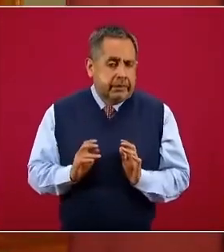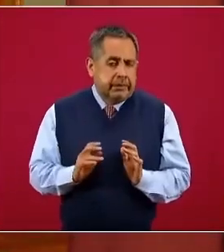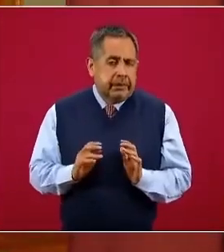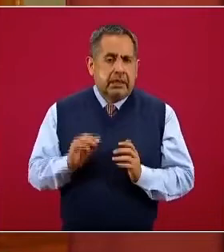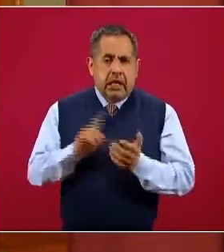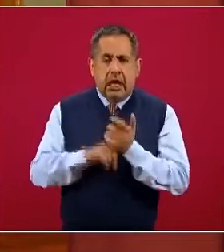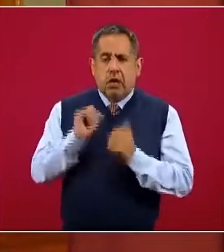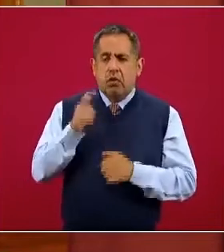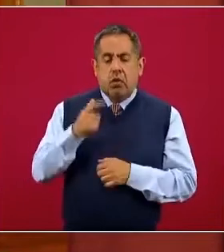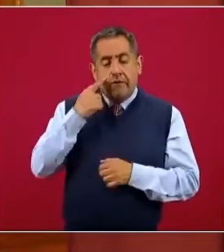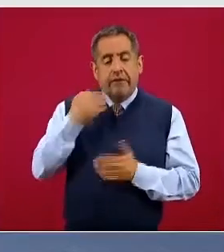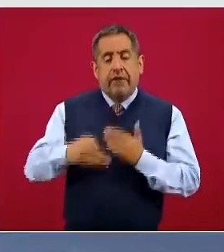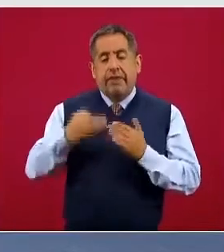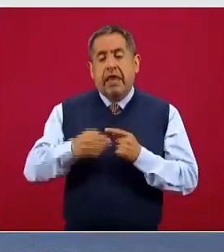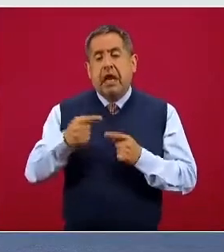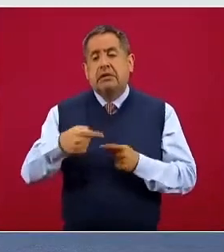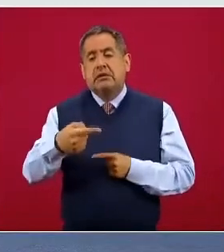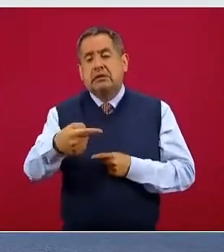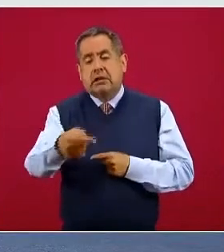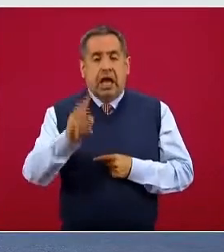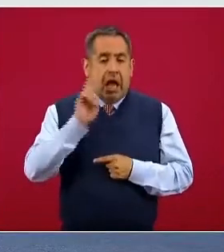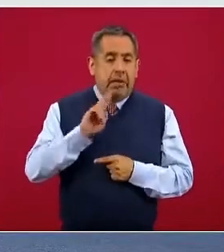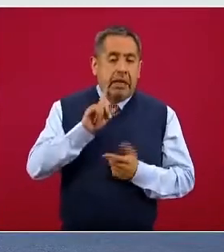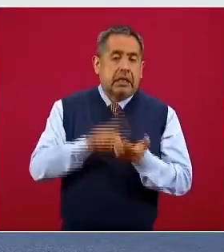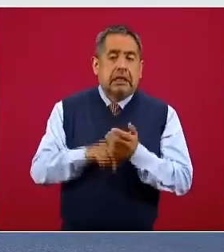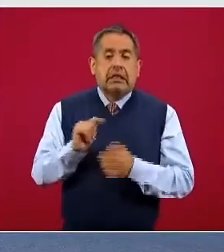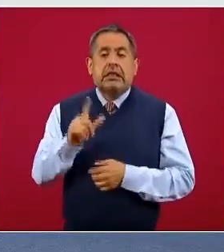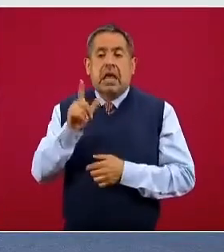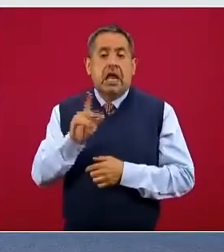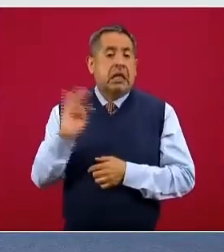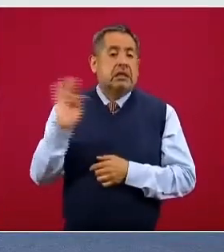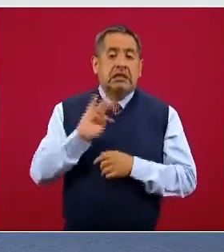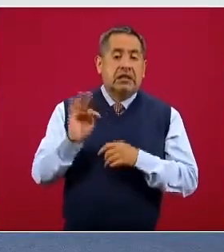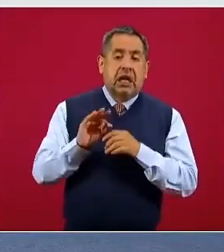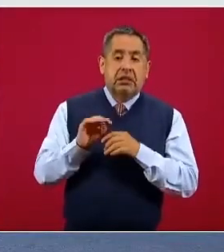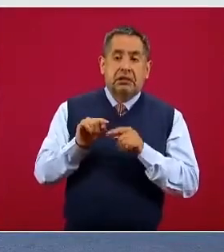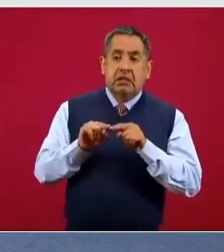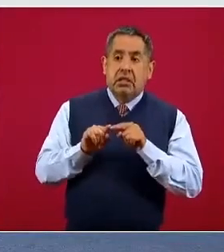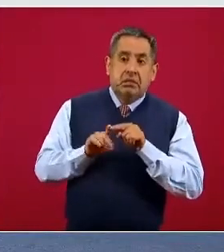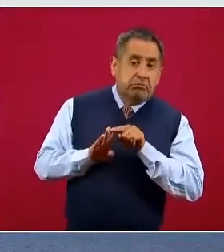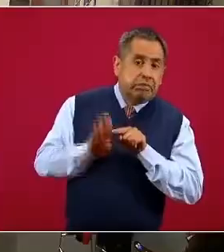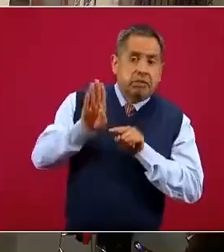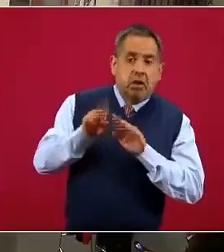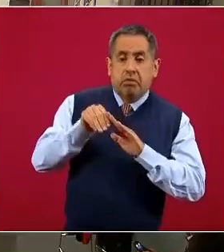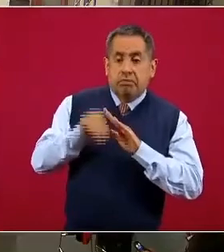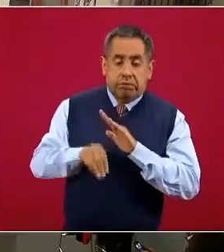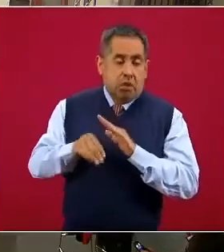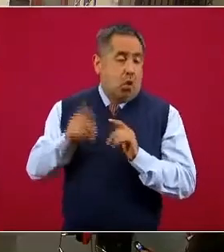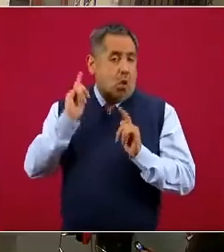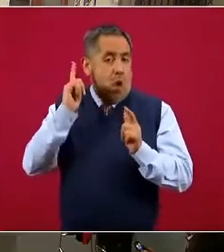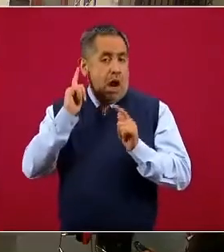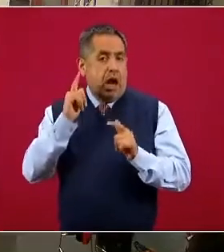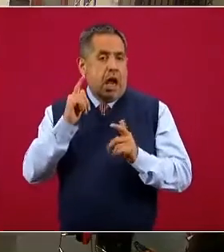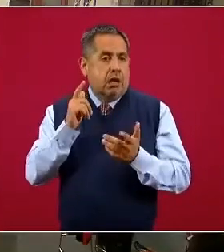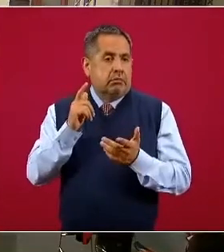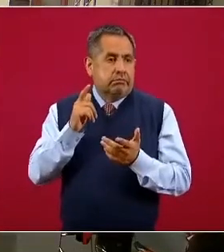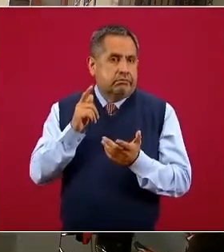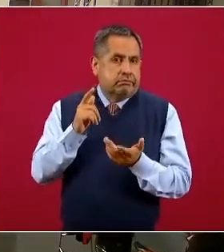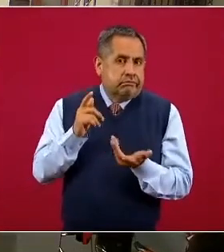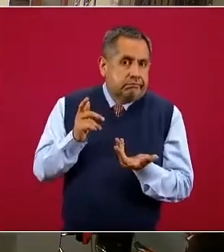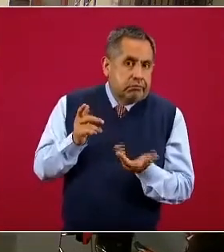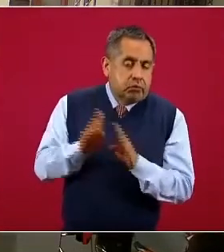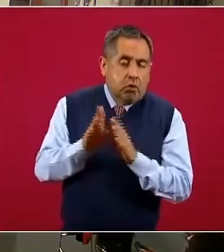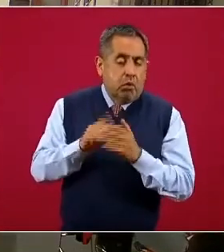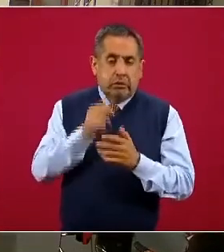tenemos algunos días por delante en el que este comportamiento podría continuar, y de hecho es la expectativa que continúe incrementándose. Vamos